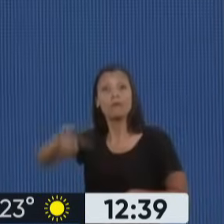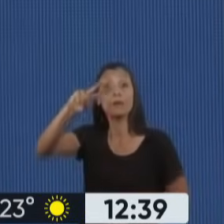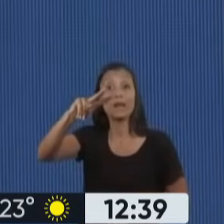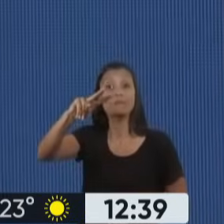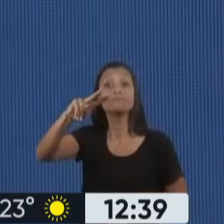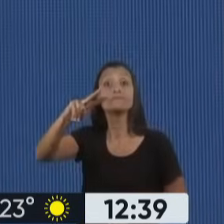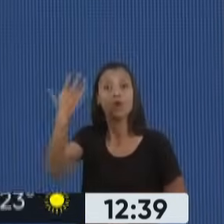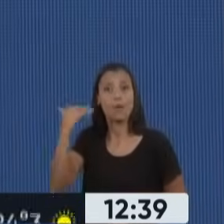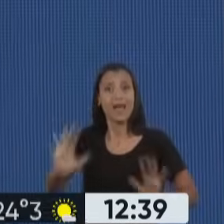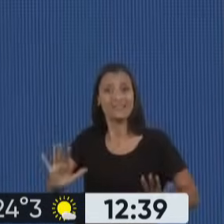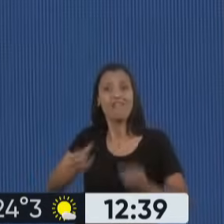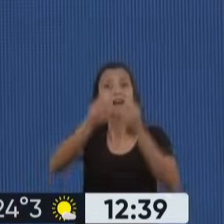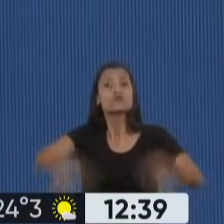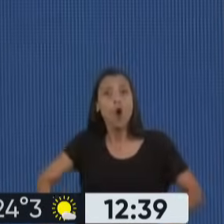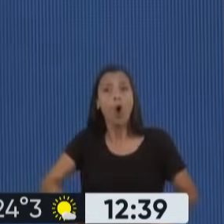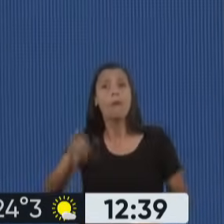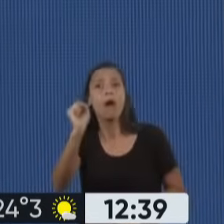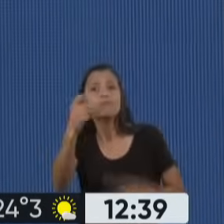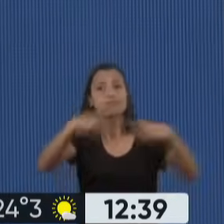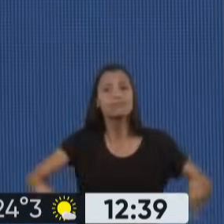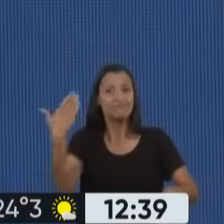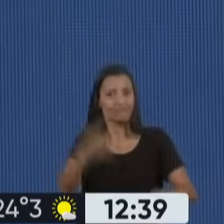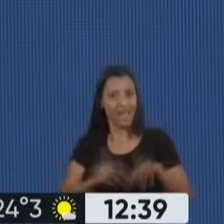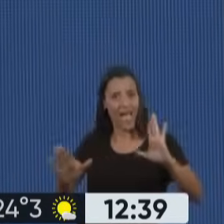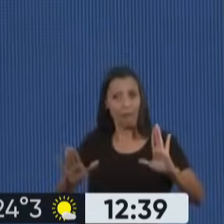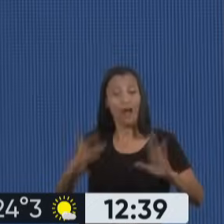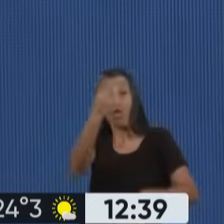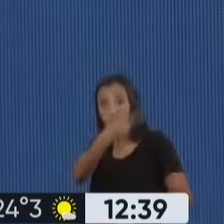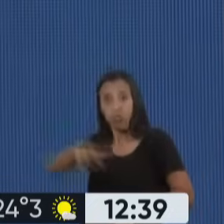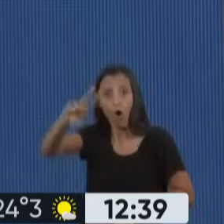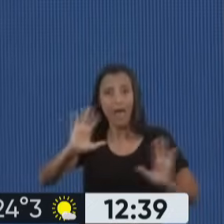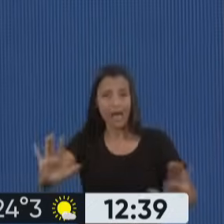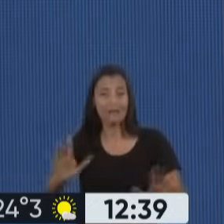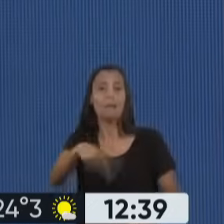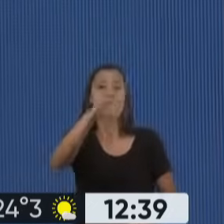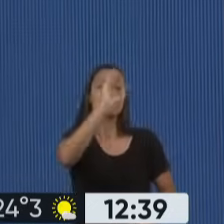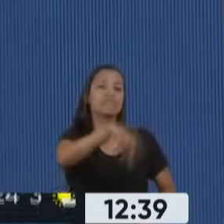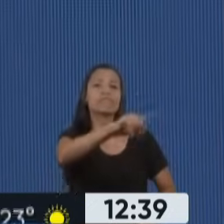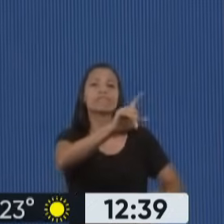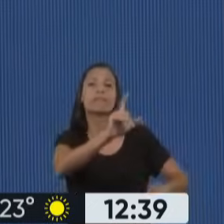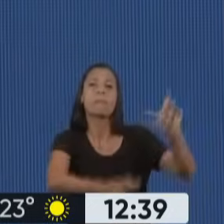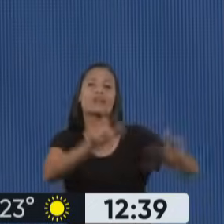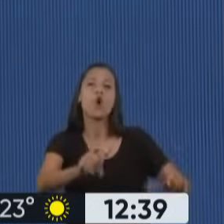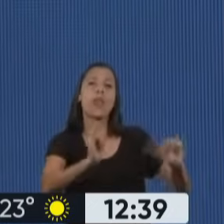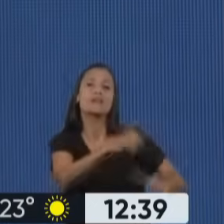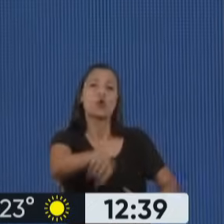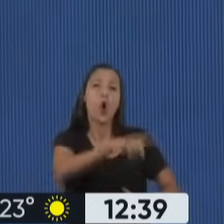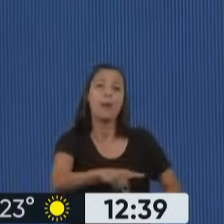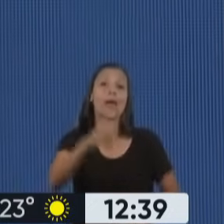teníamos en la previa al Rodrigazo. Para los que son más jóvenes, el Rodrigazo ocurrió